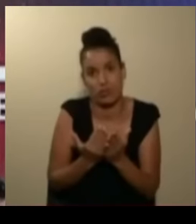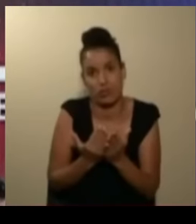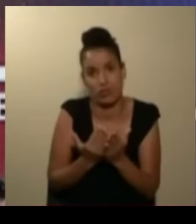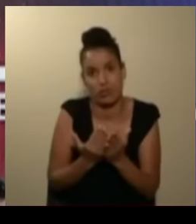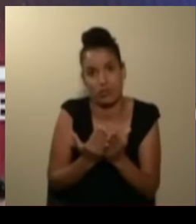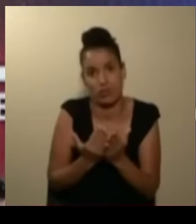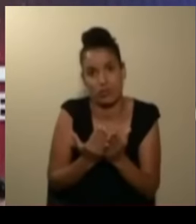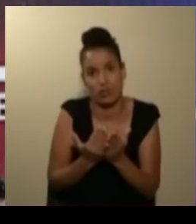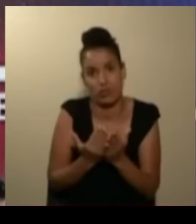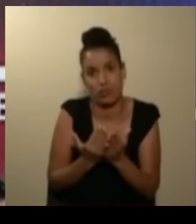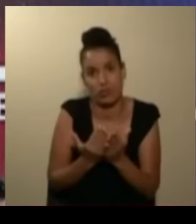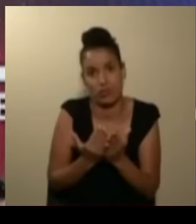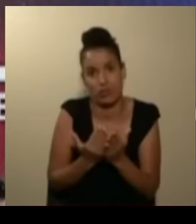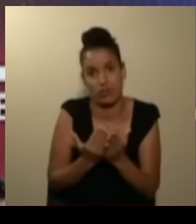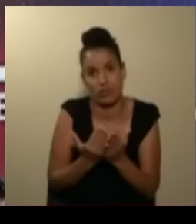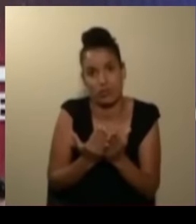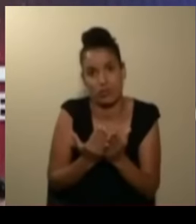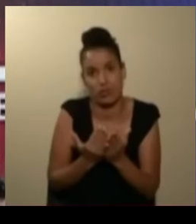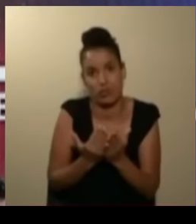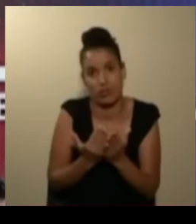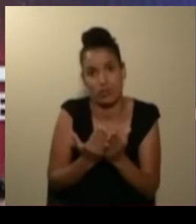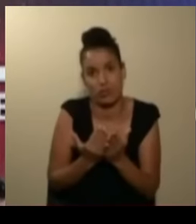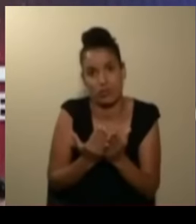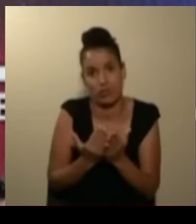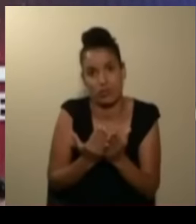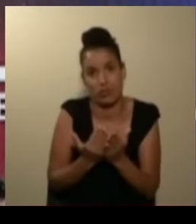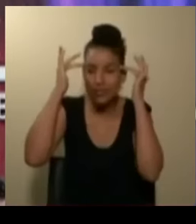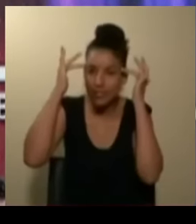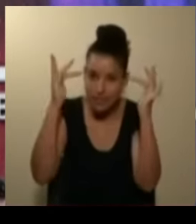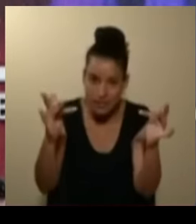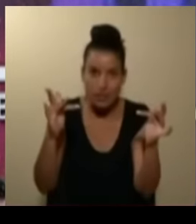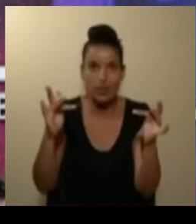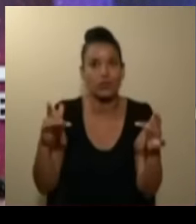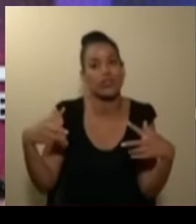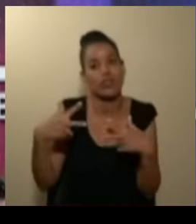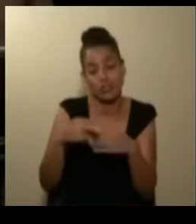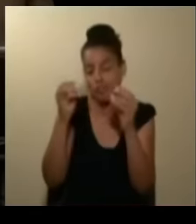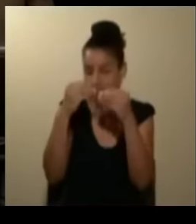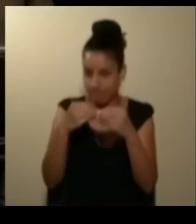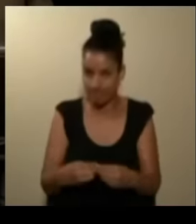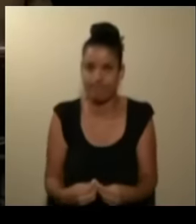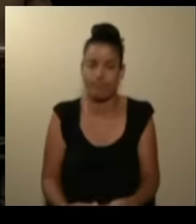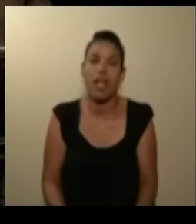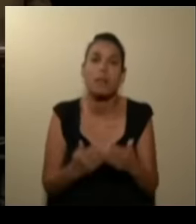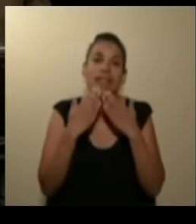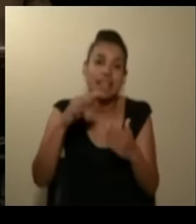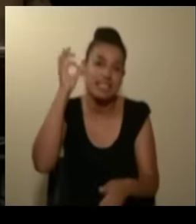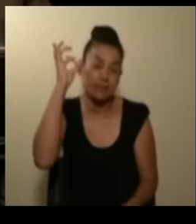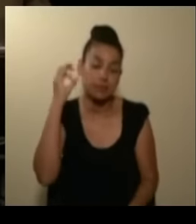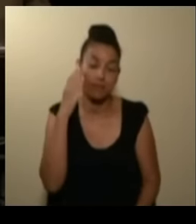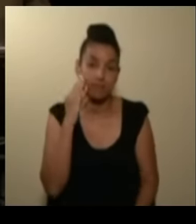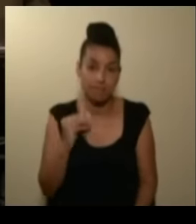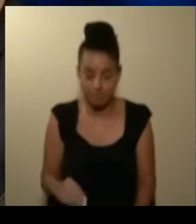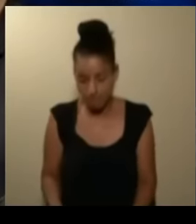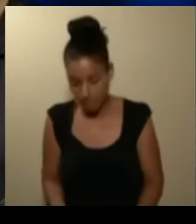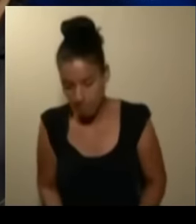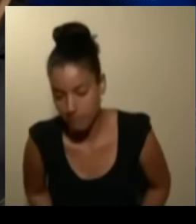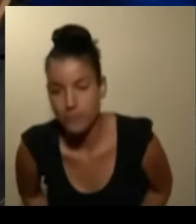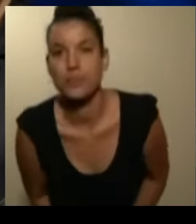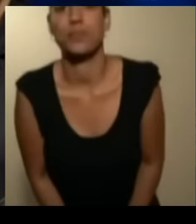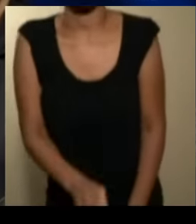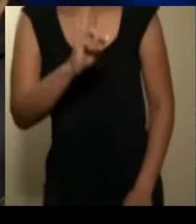decir en cuanto a la falta de proyecto educativo y los recortes presupuestales. Muchas gracias, senador Mario Vergara. Tiene su minuto